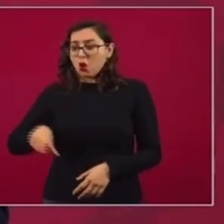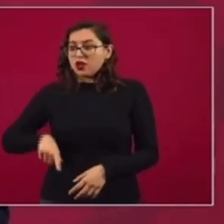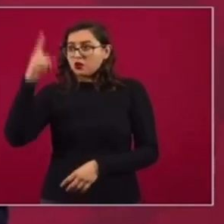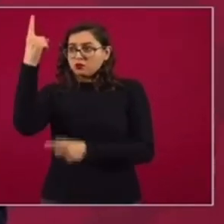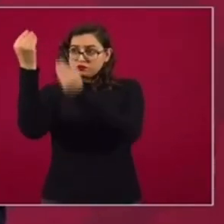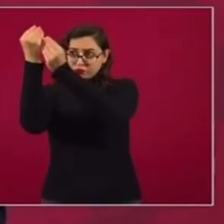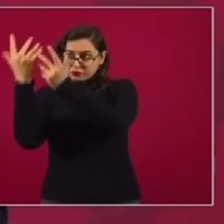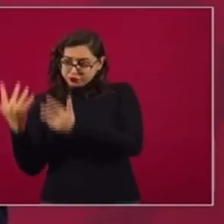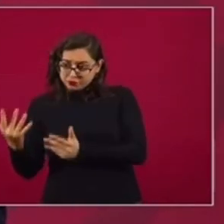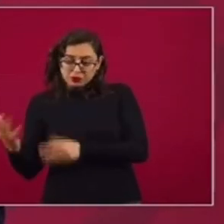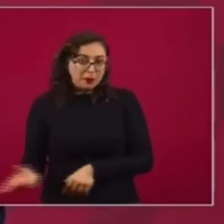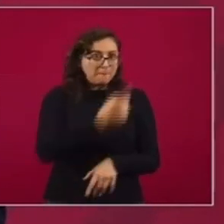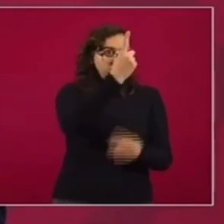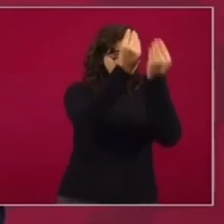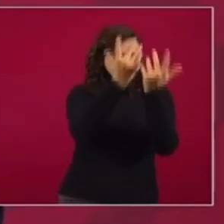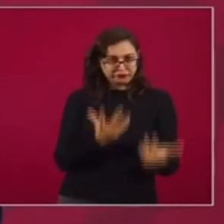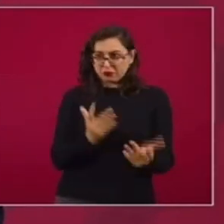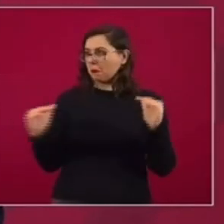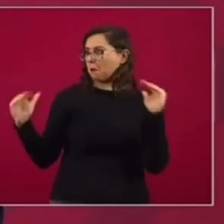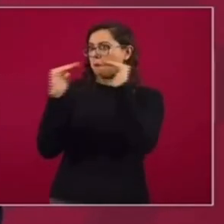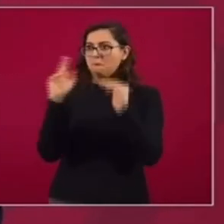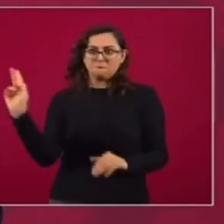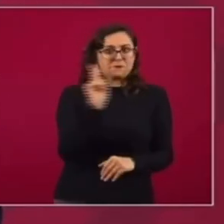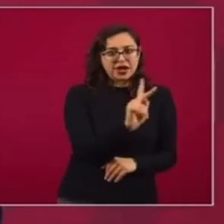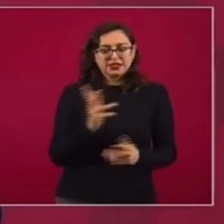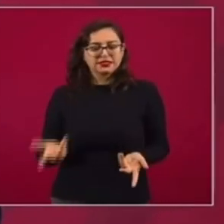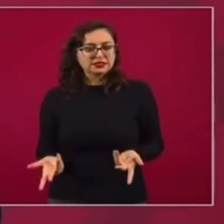simular de que de esa manera se combatía la corrupción.